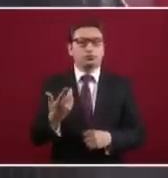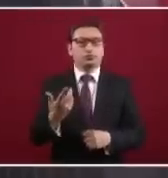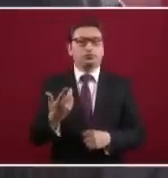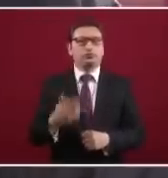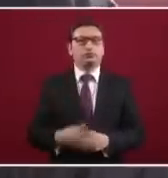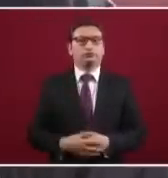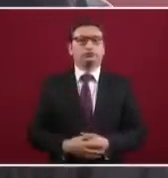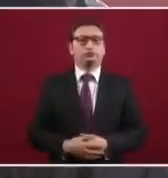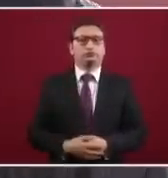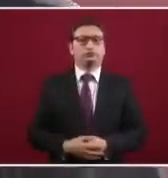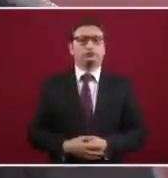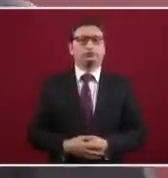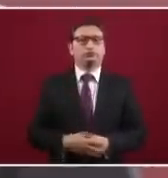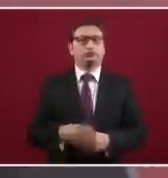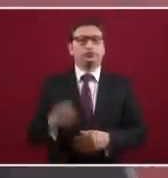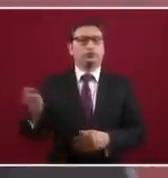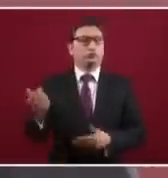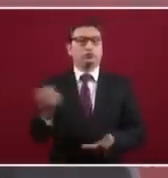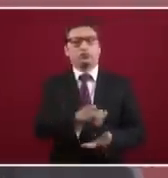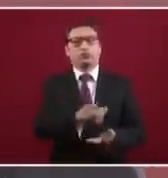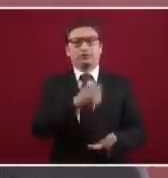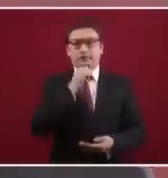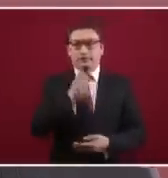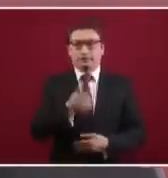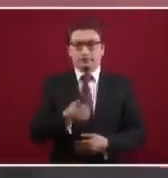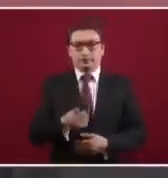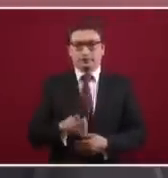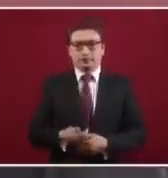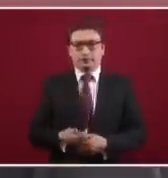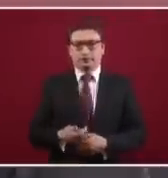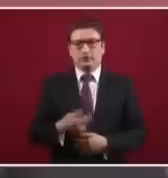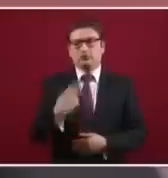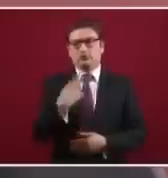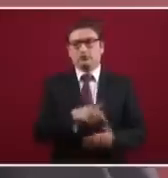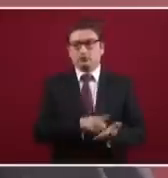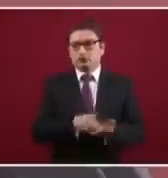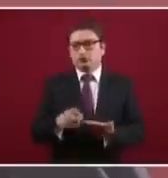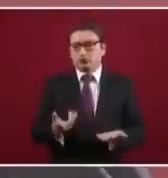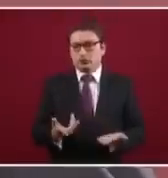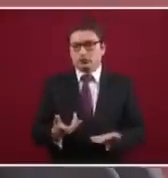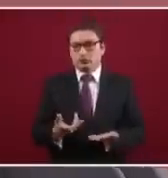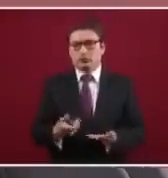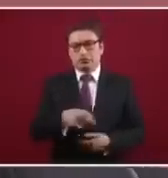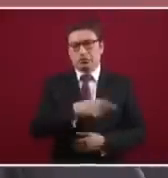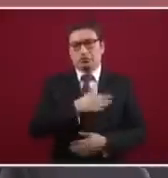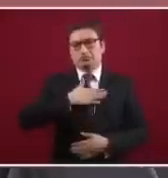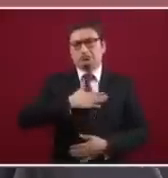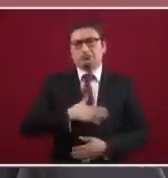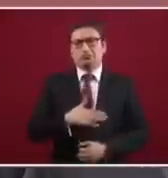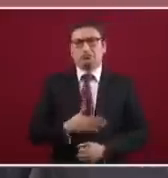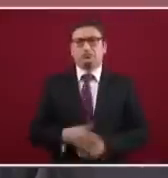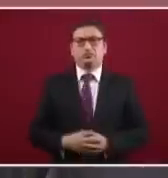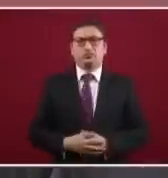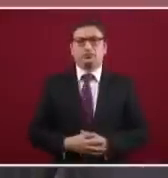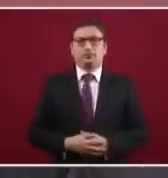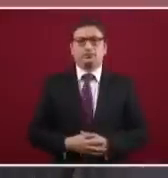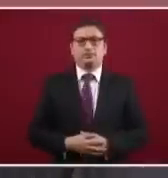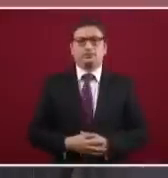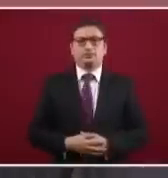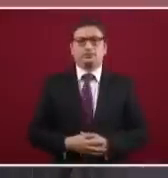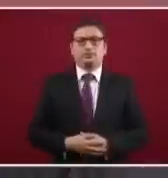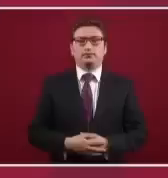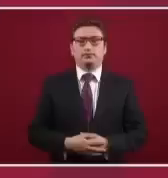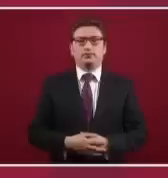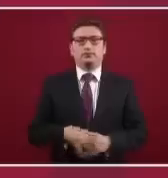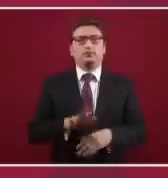no pagar un derecho justo, digo, por no